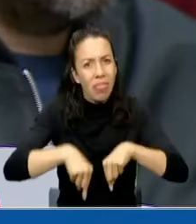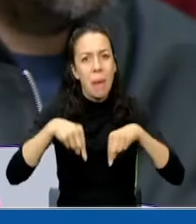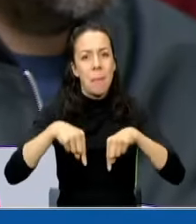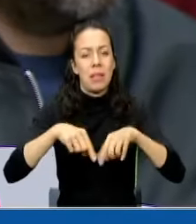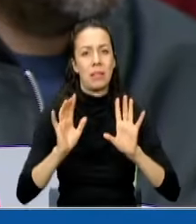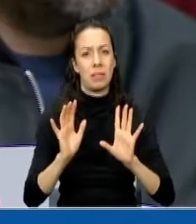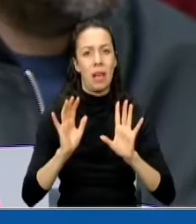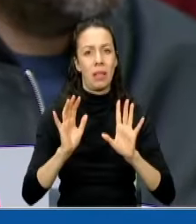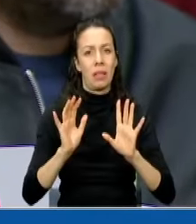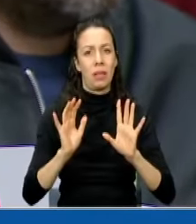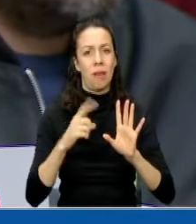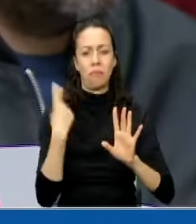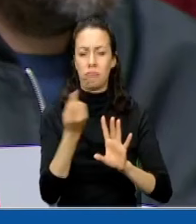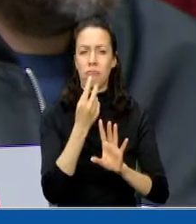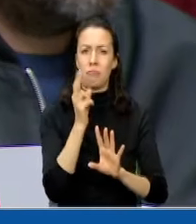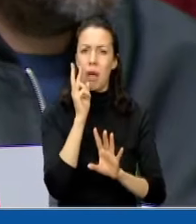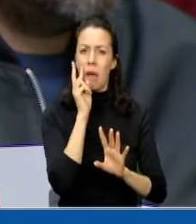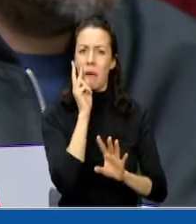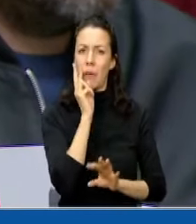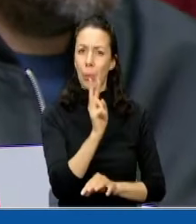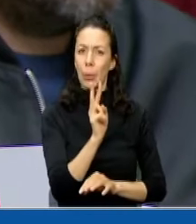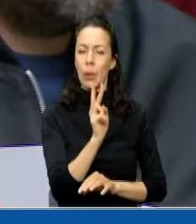porque cuando vemos